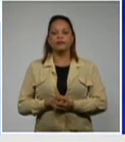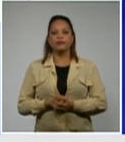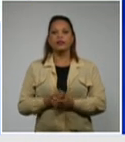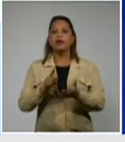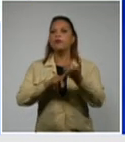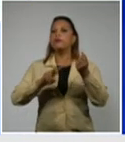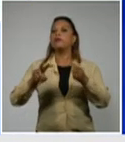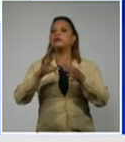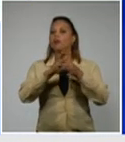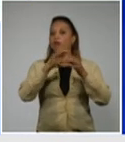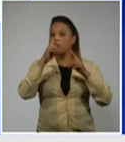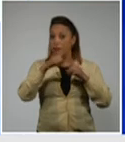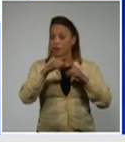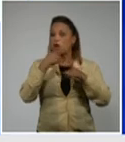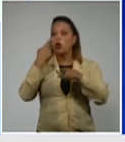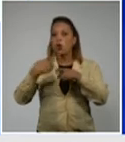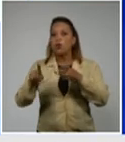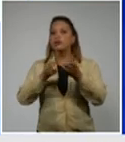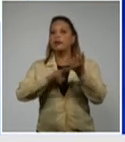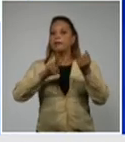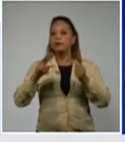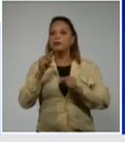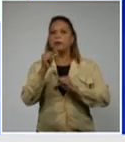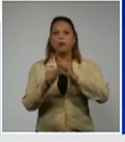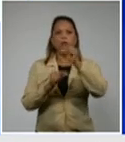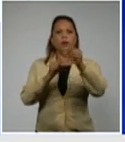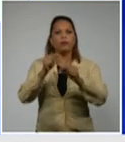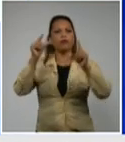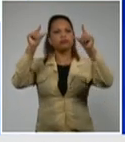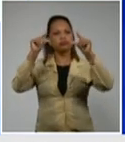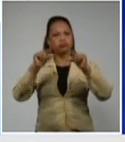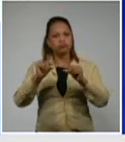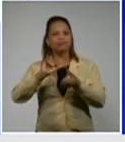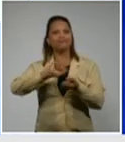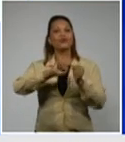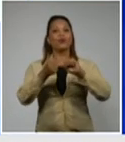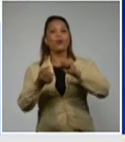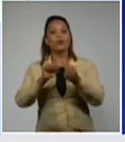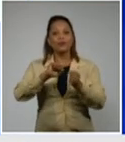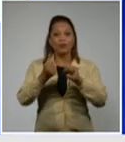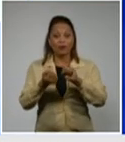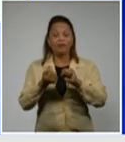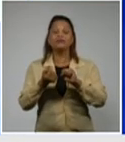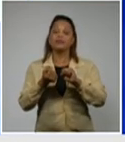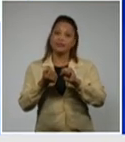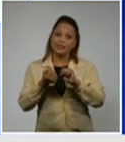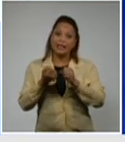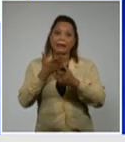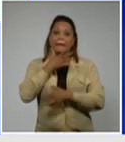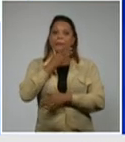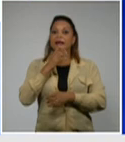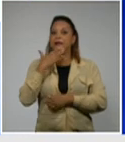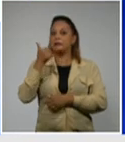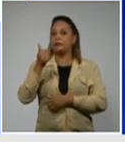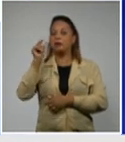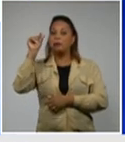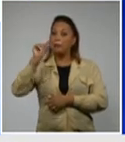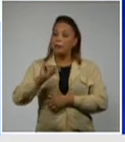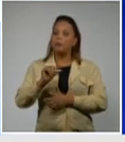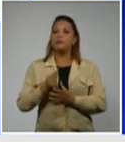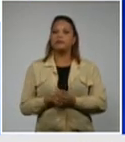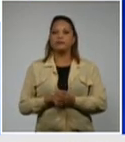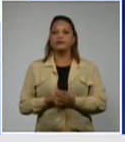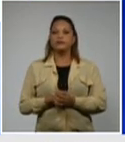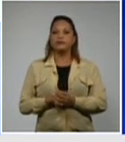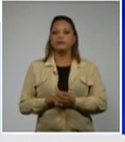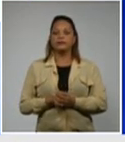otra provincia que también ha ido controlando la situación de transmisión que